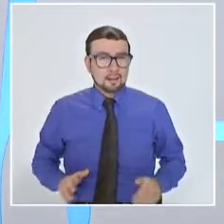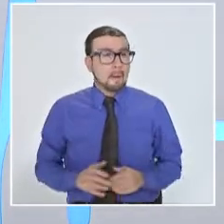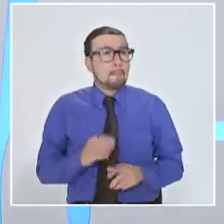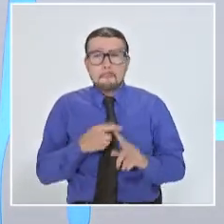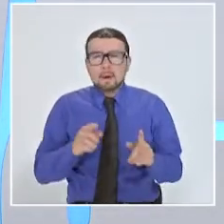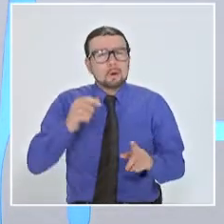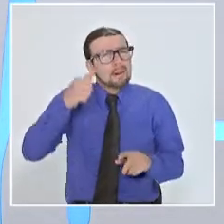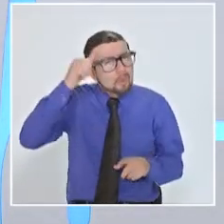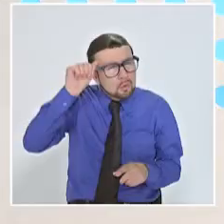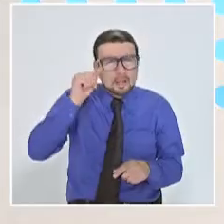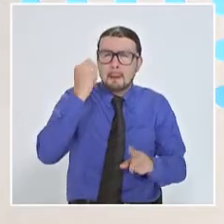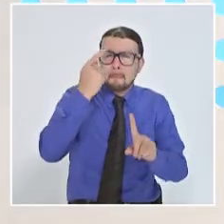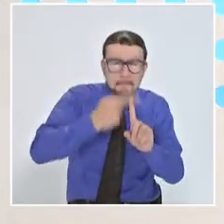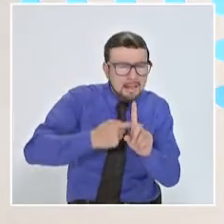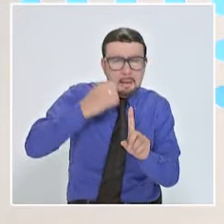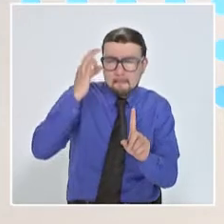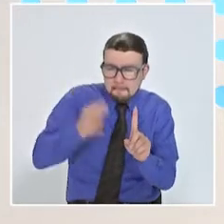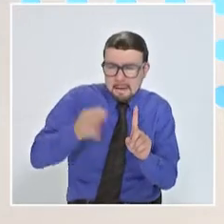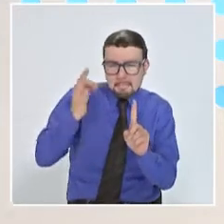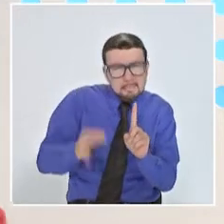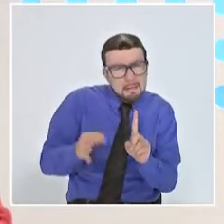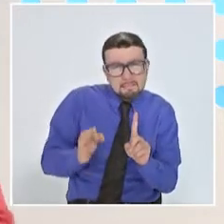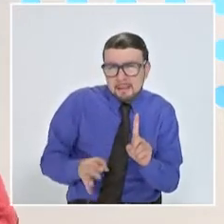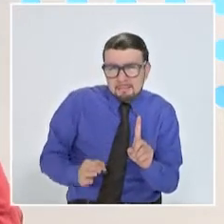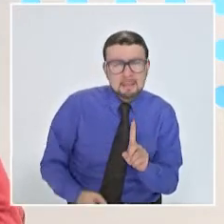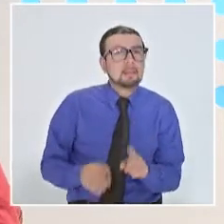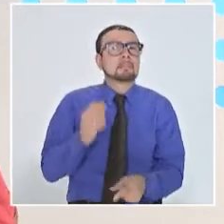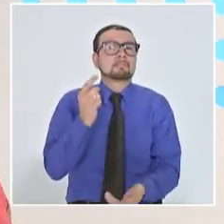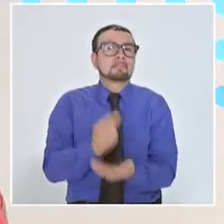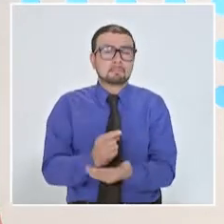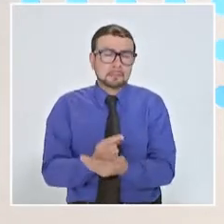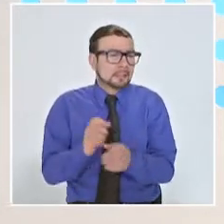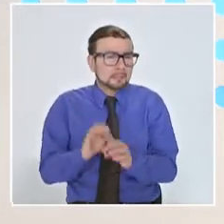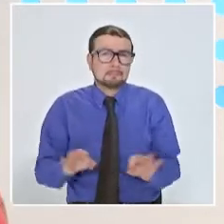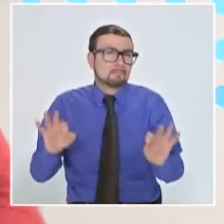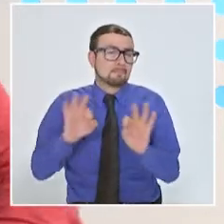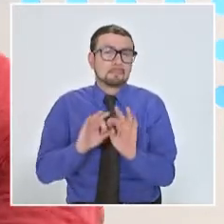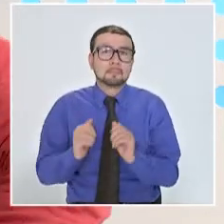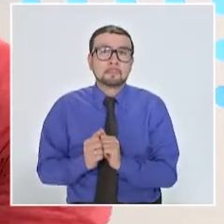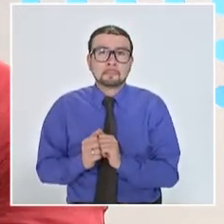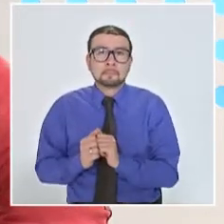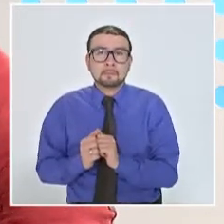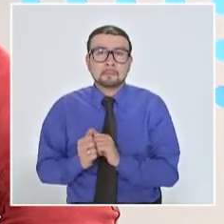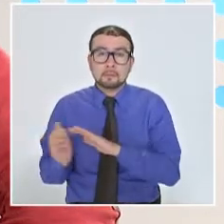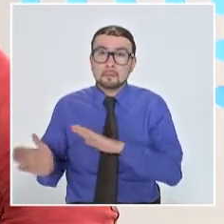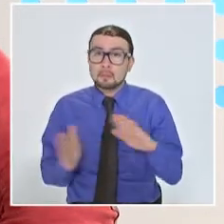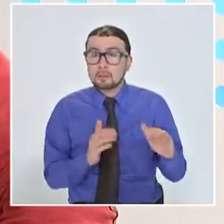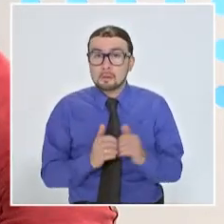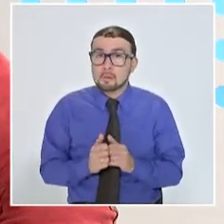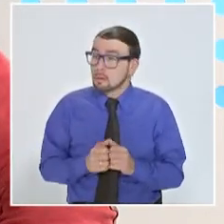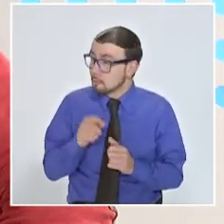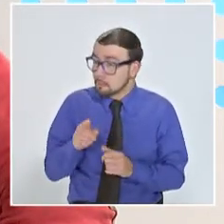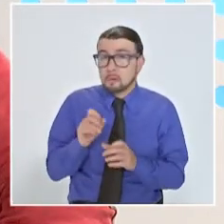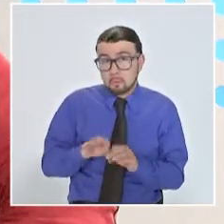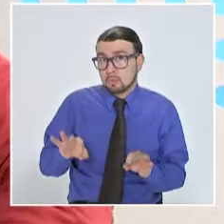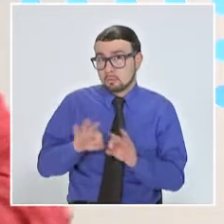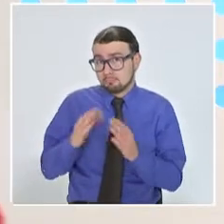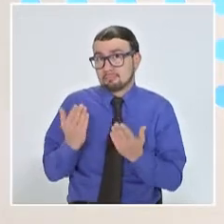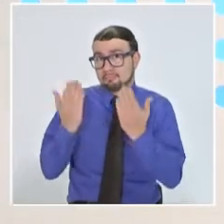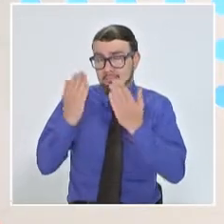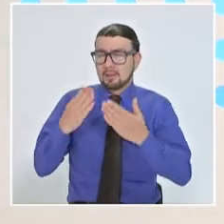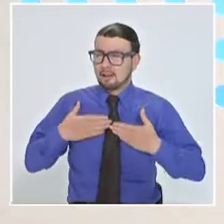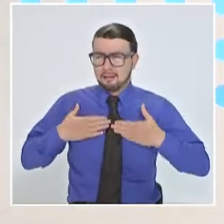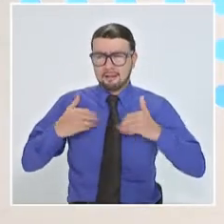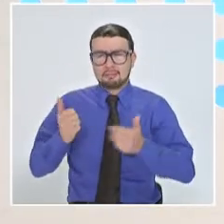valorar. Cada mes. Cada mes. Mire, esto es algo muy práctico y esto le puede salvar la vida a muchas personas. Un